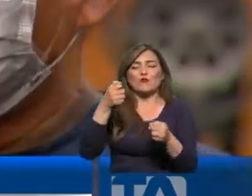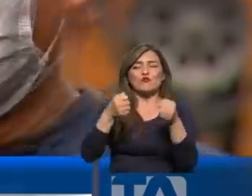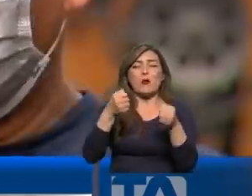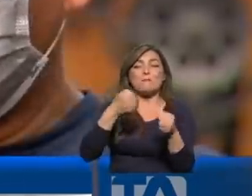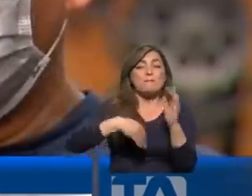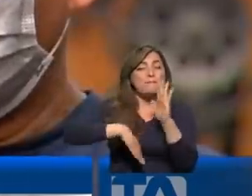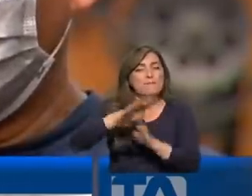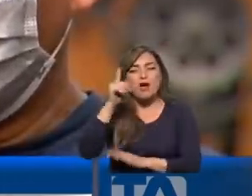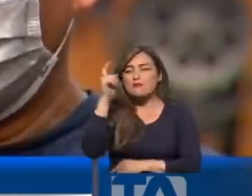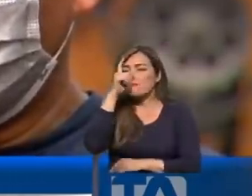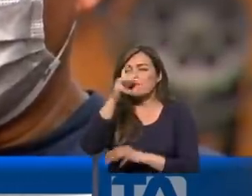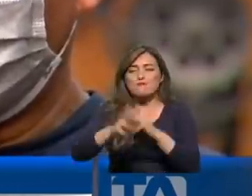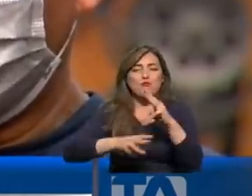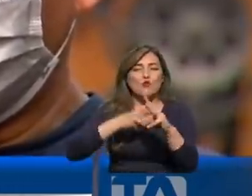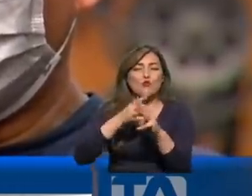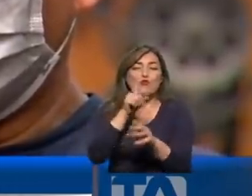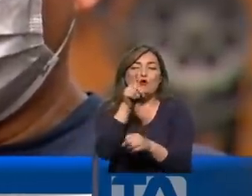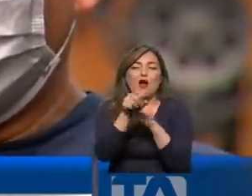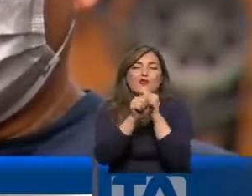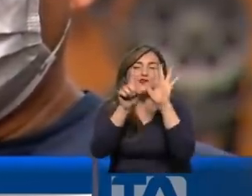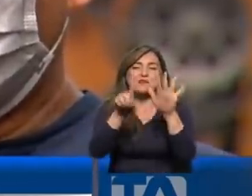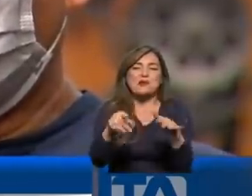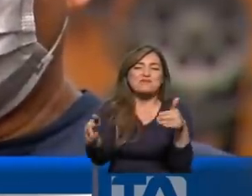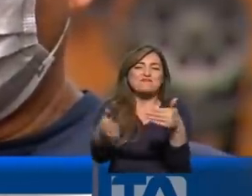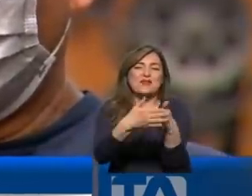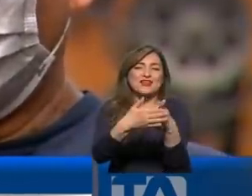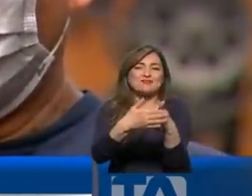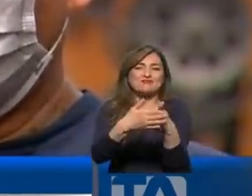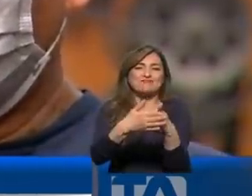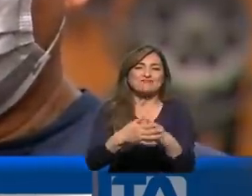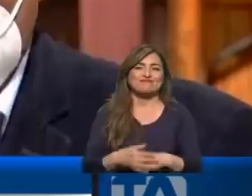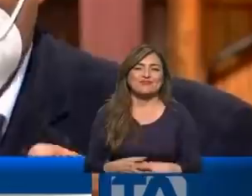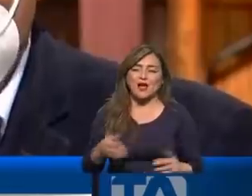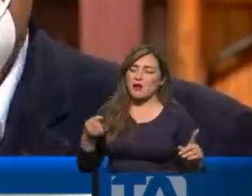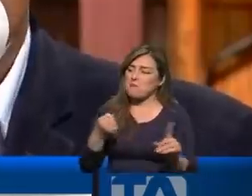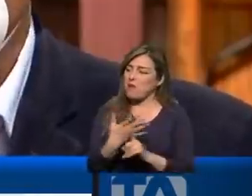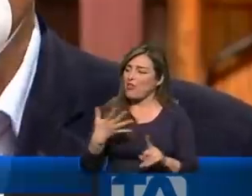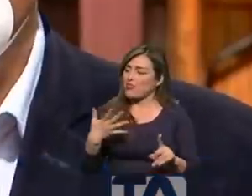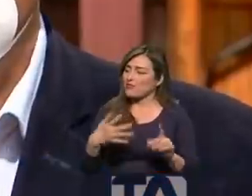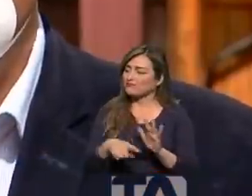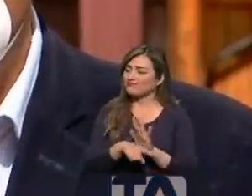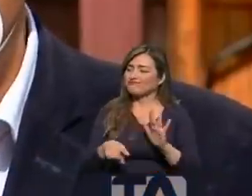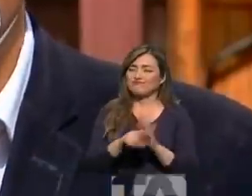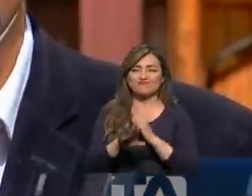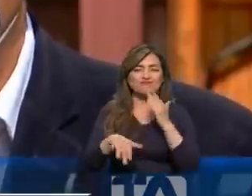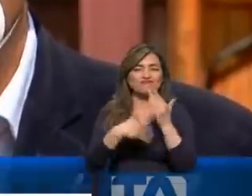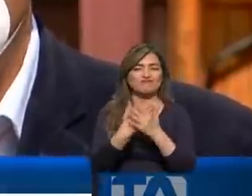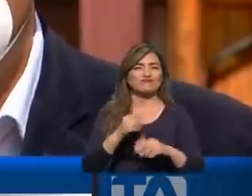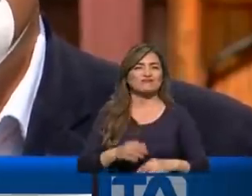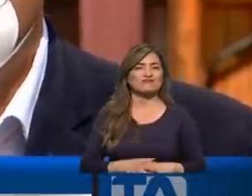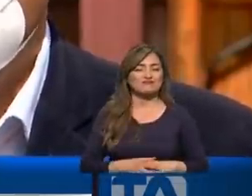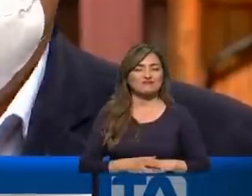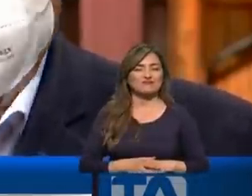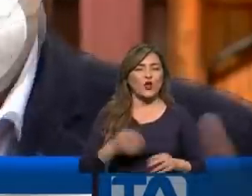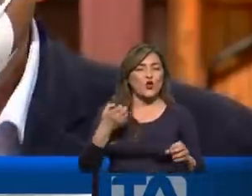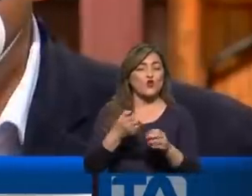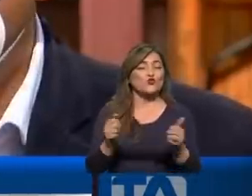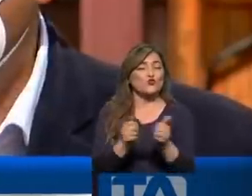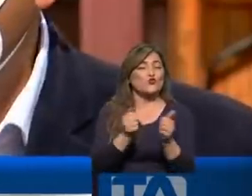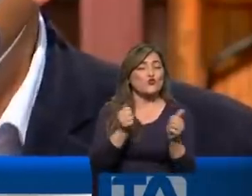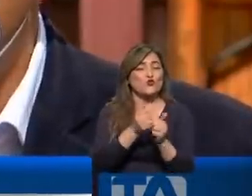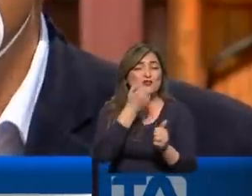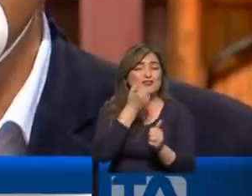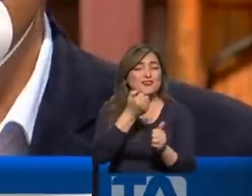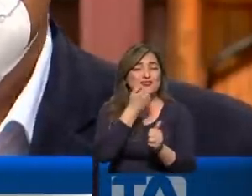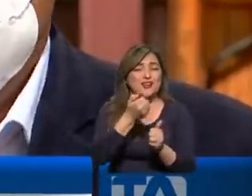del mundo. Cerró el tren hace un año, 6 meses. Esto nos afectó a todos. La oxidación de los hierros de nuestras locomotoras, tenemos